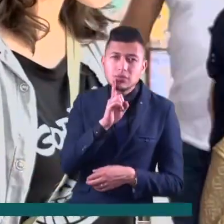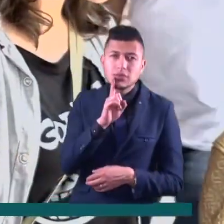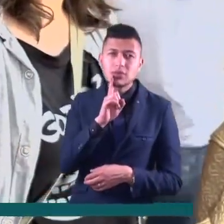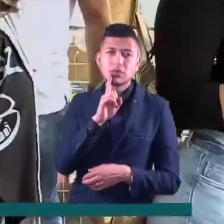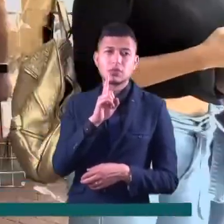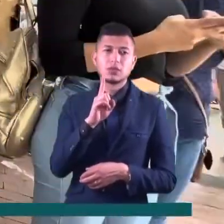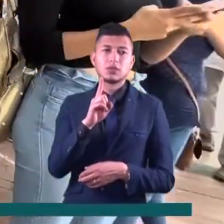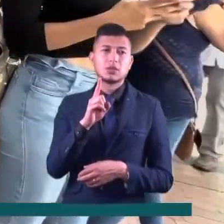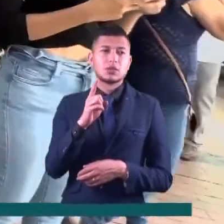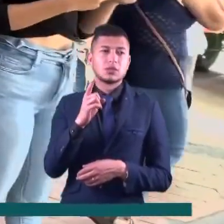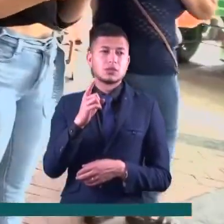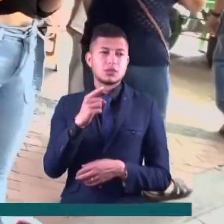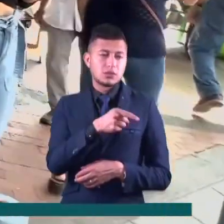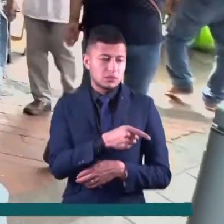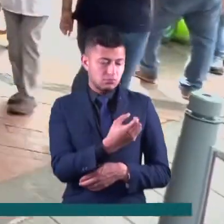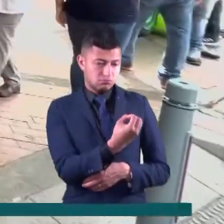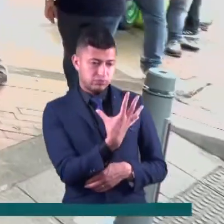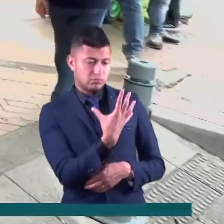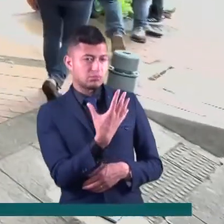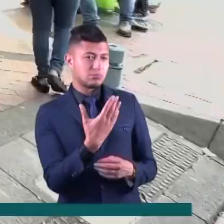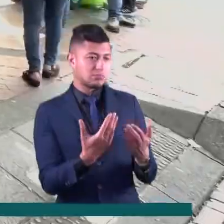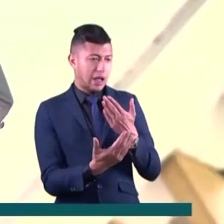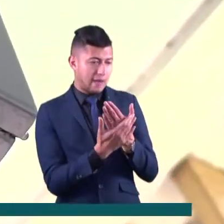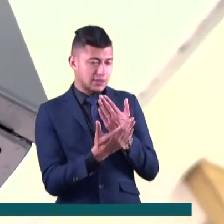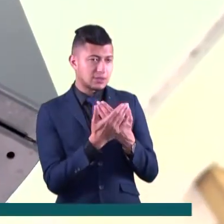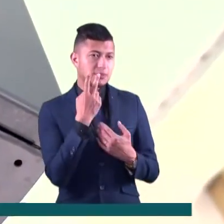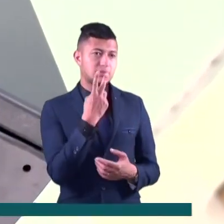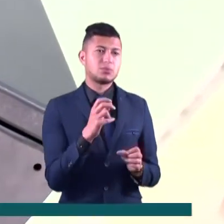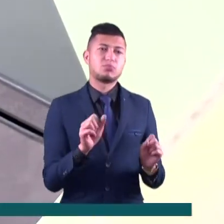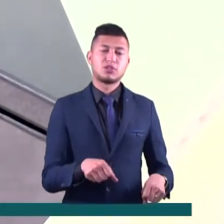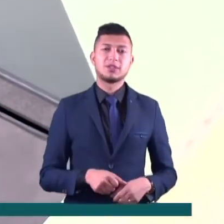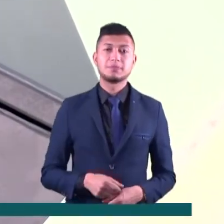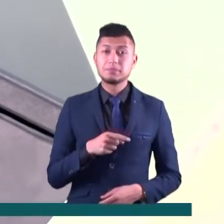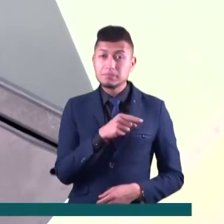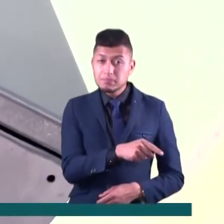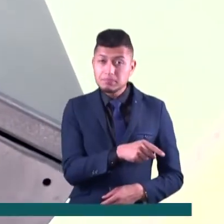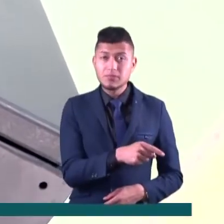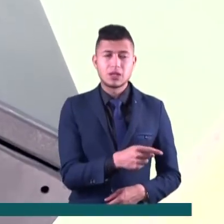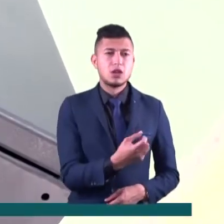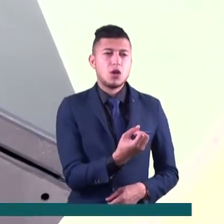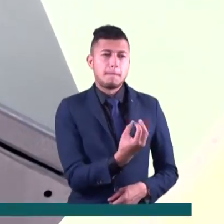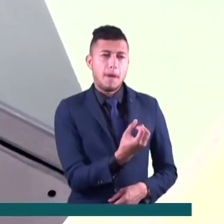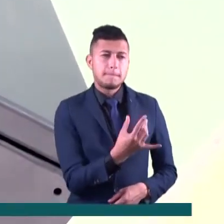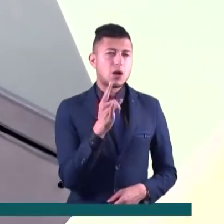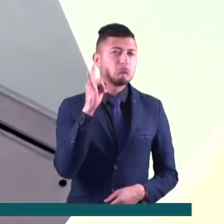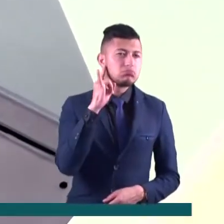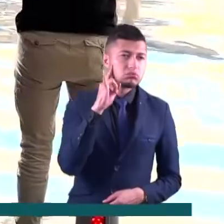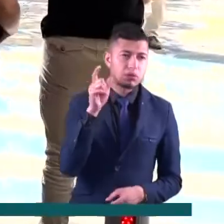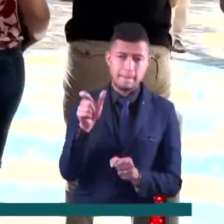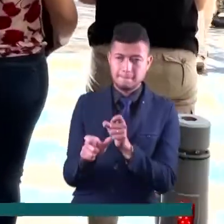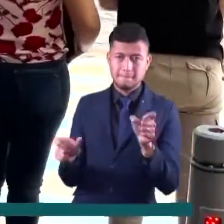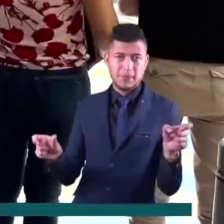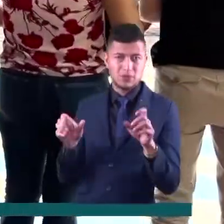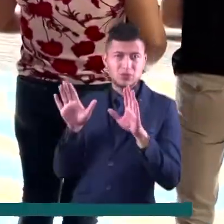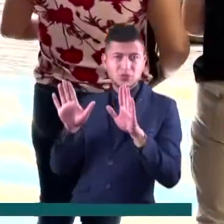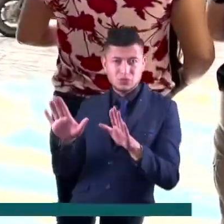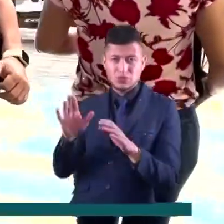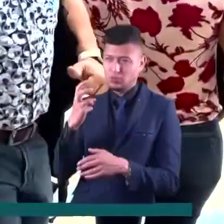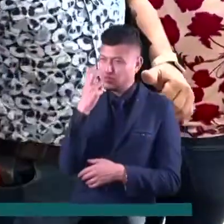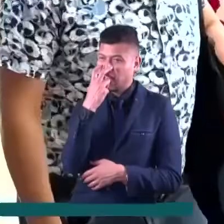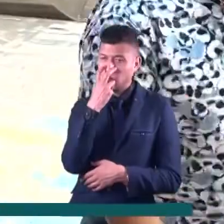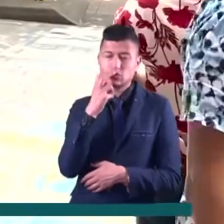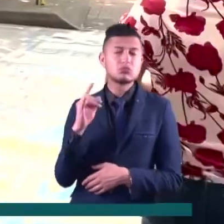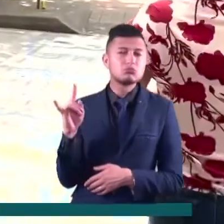o que no escuchan o algo, no están pendientes y la luz les indica que pueden pasar. Estos bolardos luminosos también tienen una ayuda auditiva para las personas